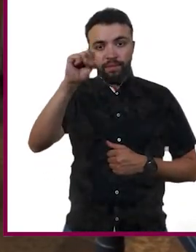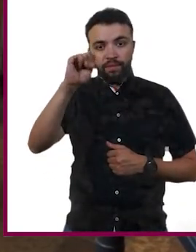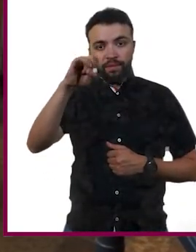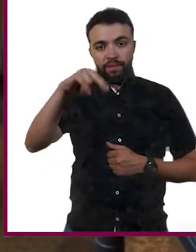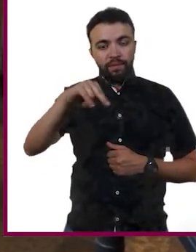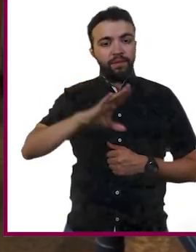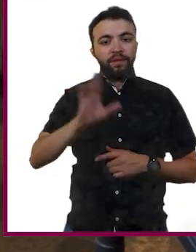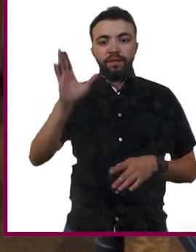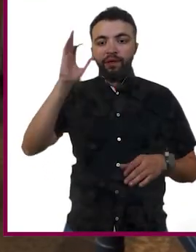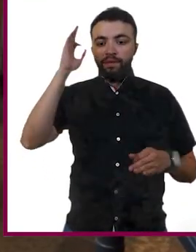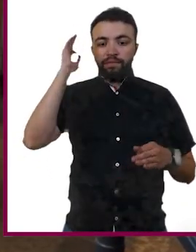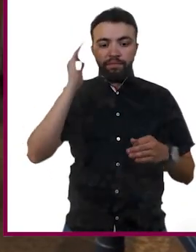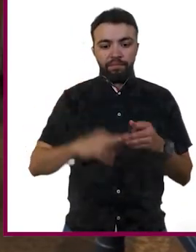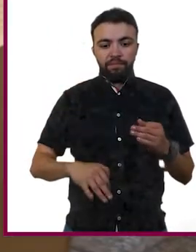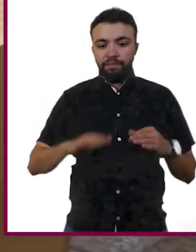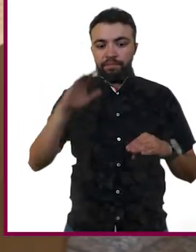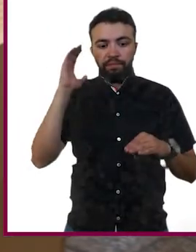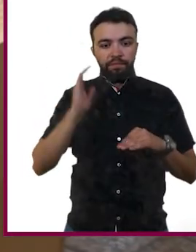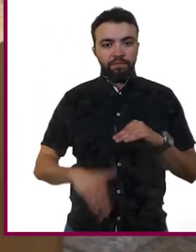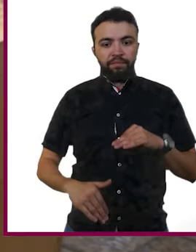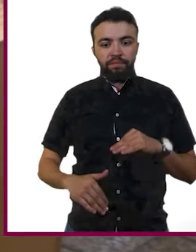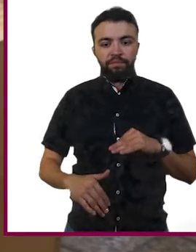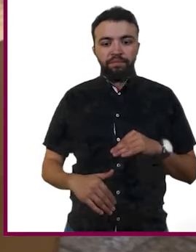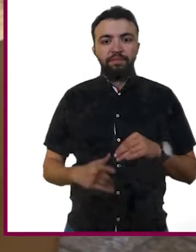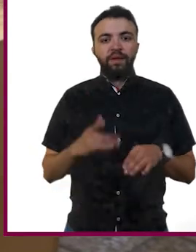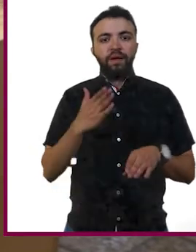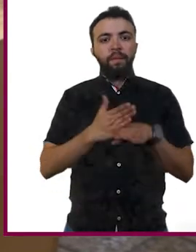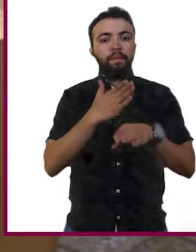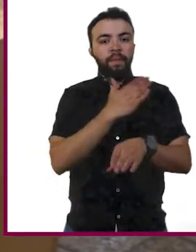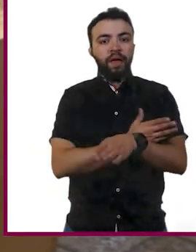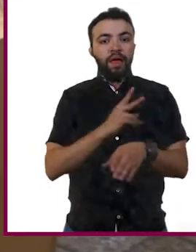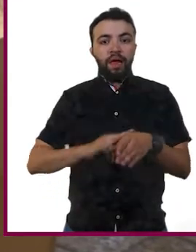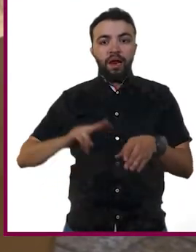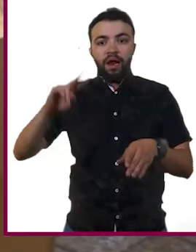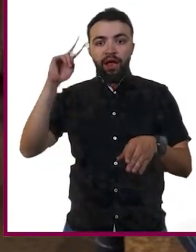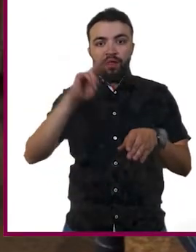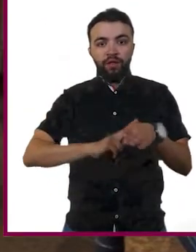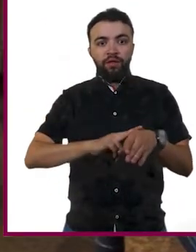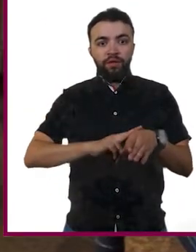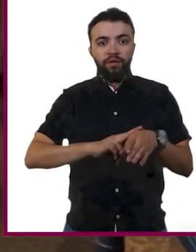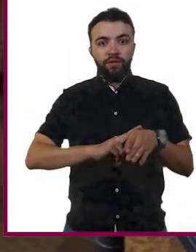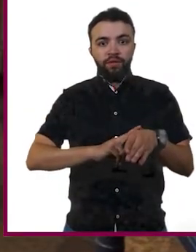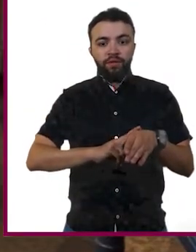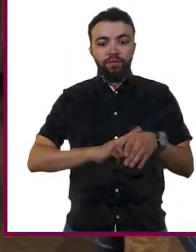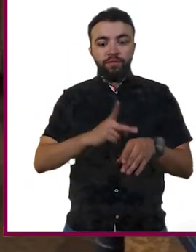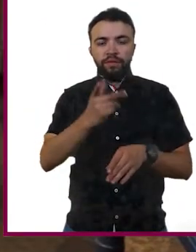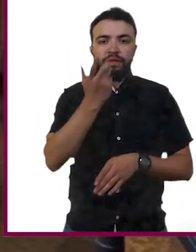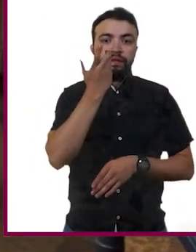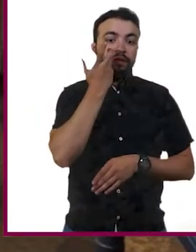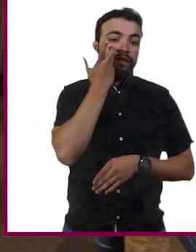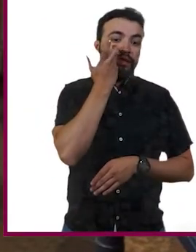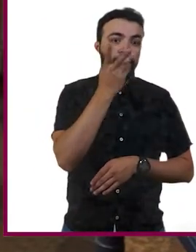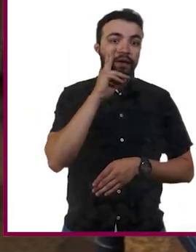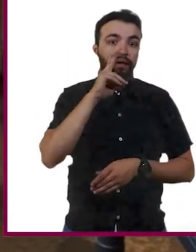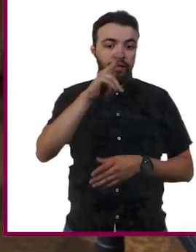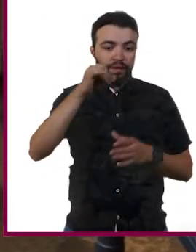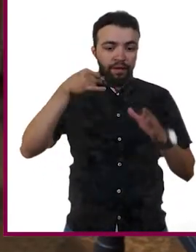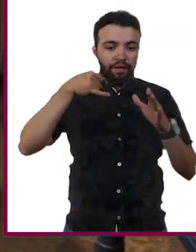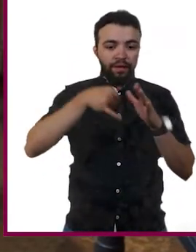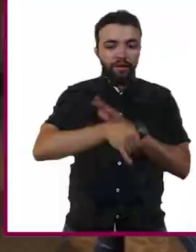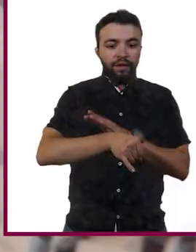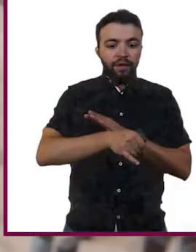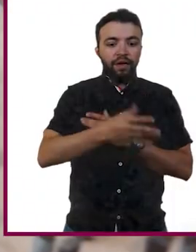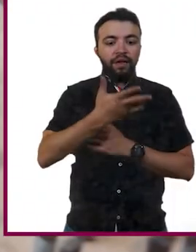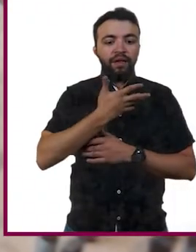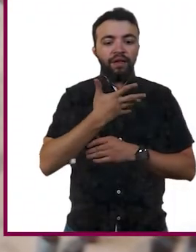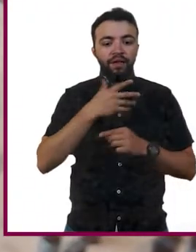Está terminado en madera natural. Y si quieres ver, aquí adentro tenemos